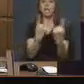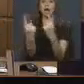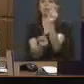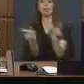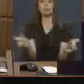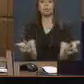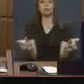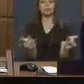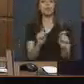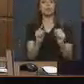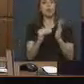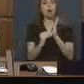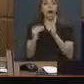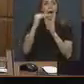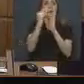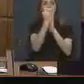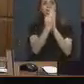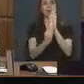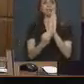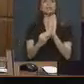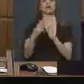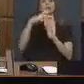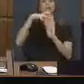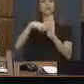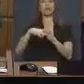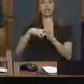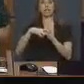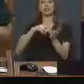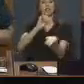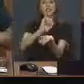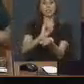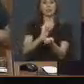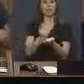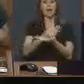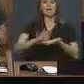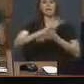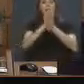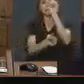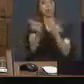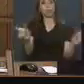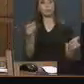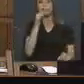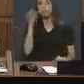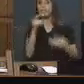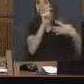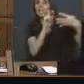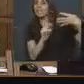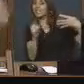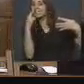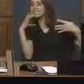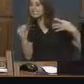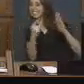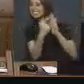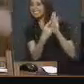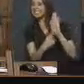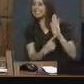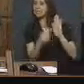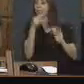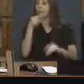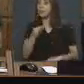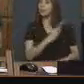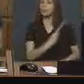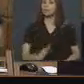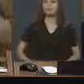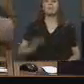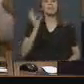avanza en el de financiamiento de proyectos institucionales para la gratuidad universal. Hemos planteado anteriormente cuáles son nuestros reparos de aspecto, que lo decía la diputada